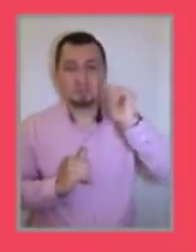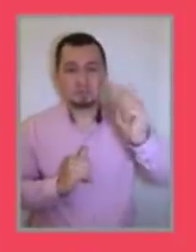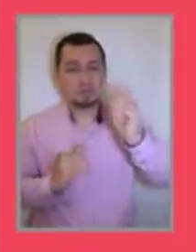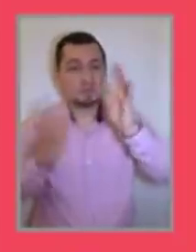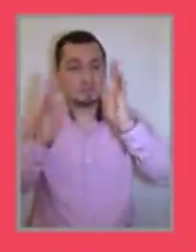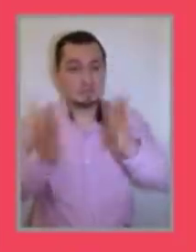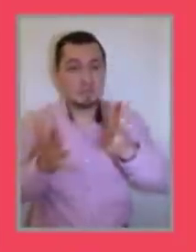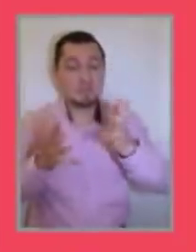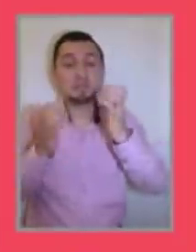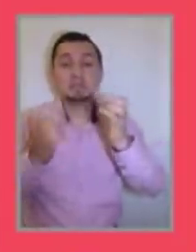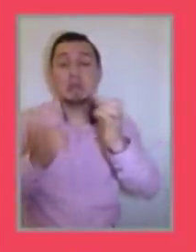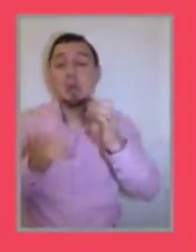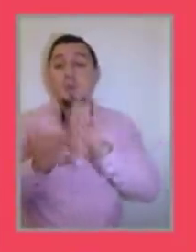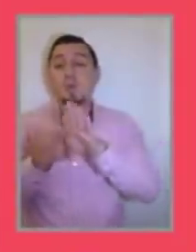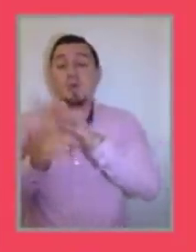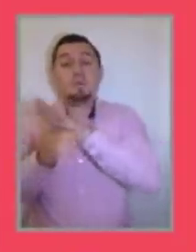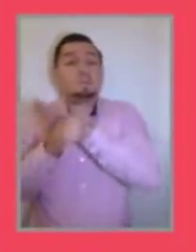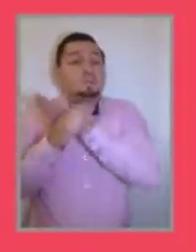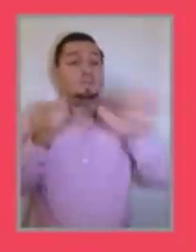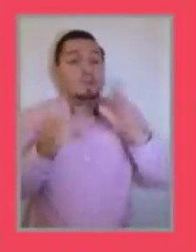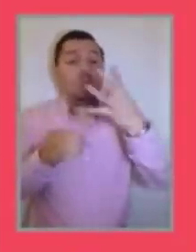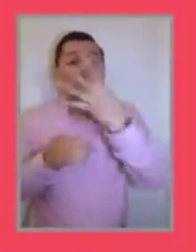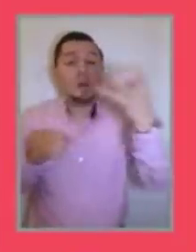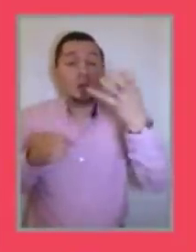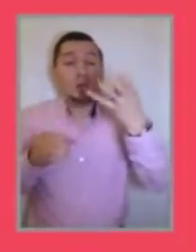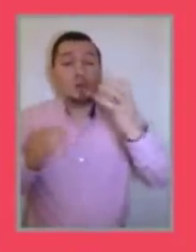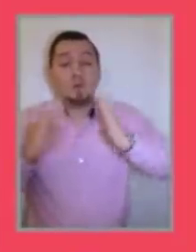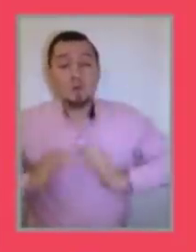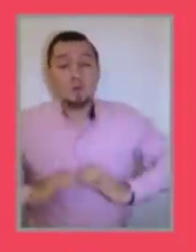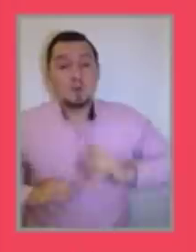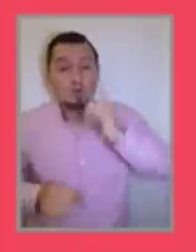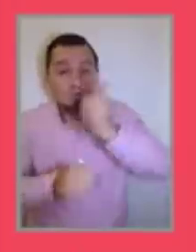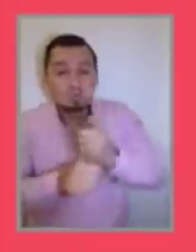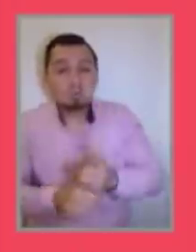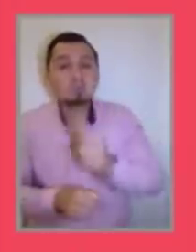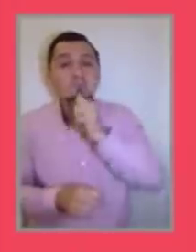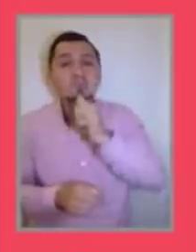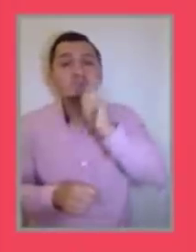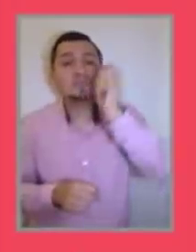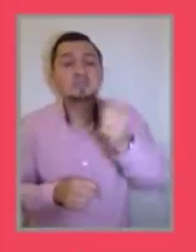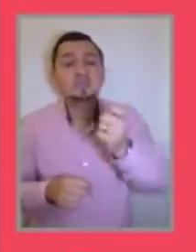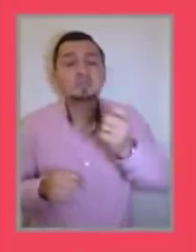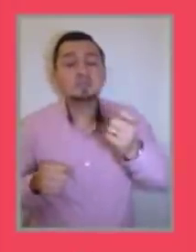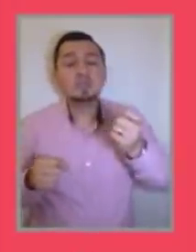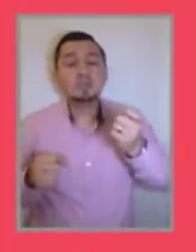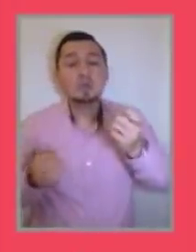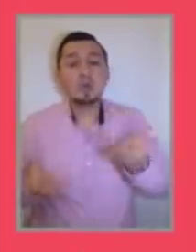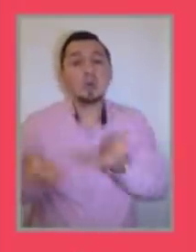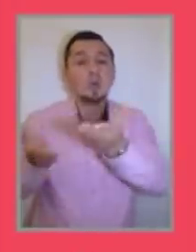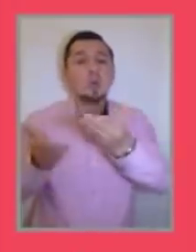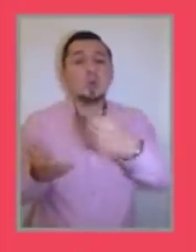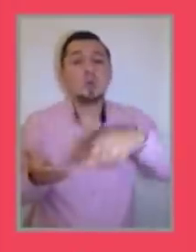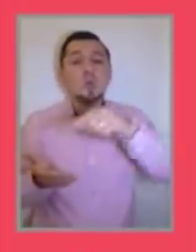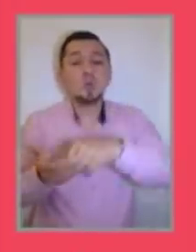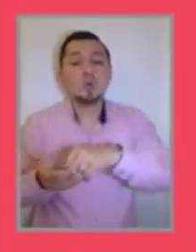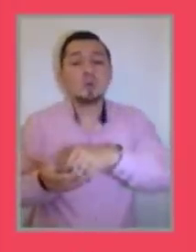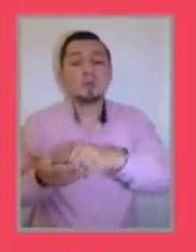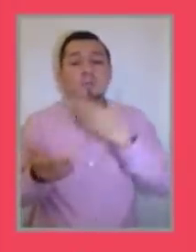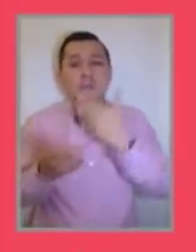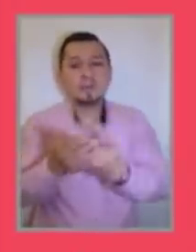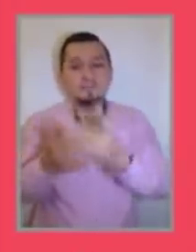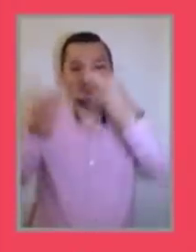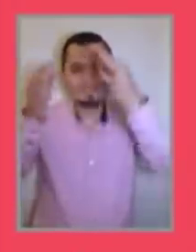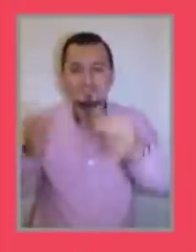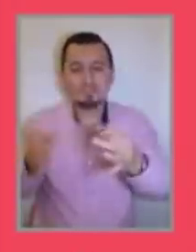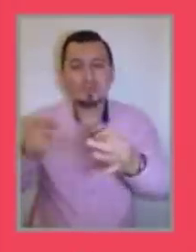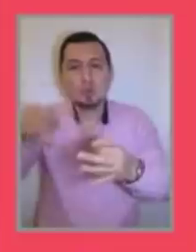prácticamente a su capacidad, hay más de 400 cuerpos que no han sido debidamente identificados ni tampoco inhumados de manera preventiva como se preveía